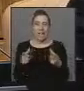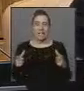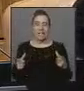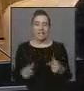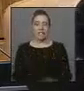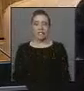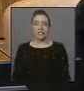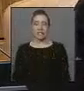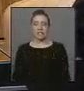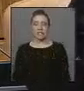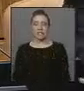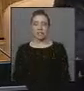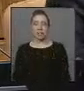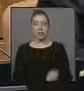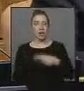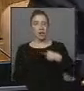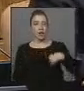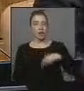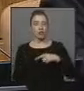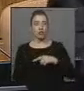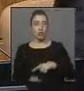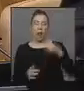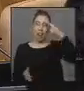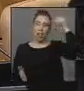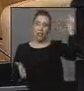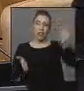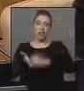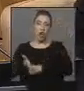embargo, hemos sido torpes,